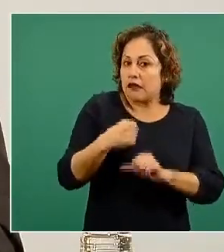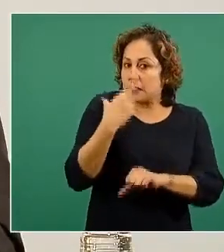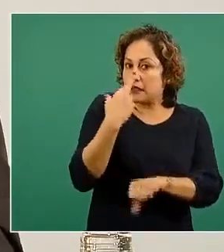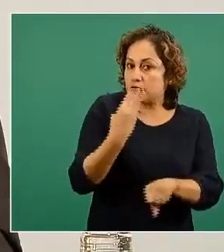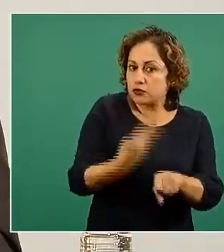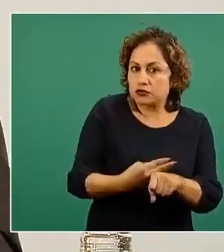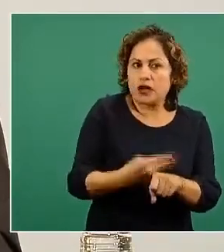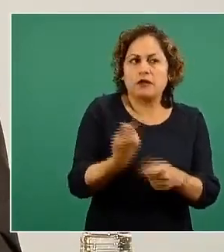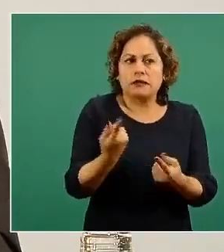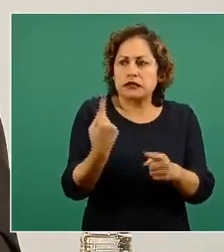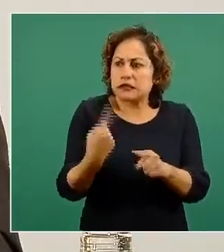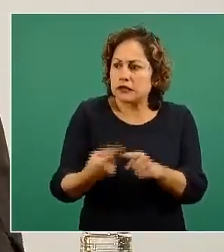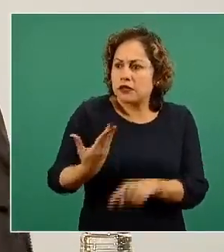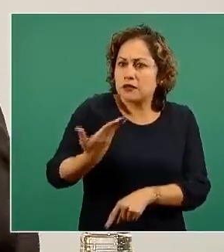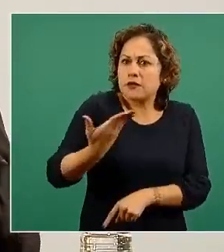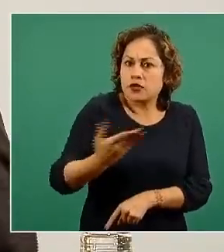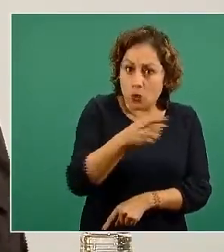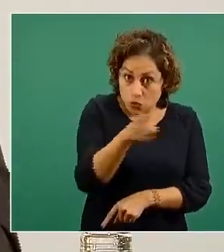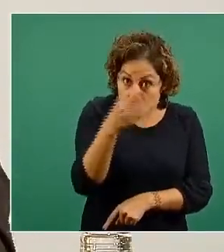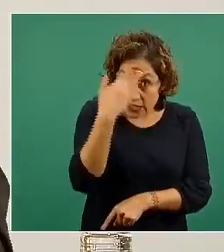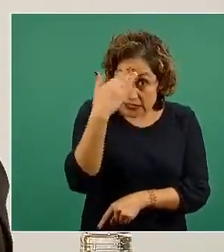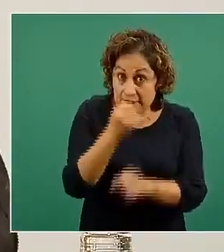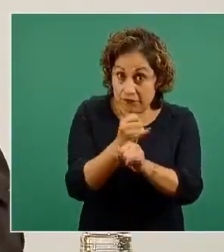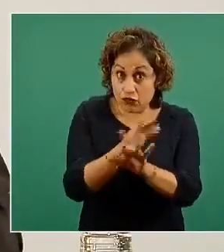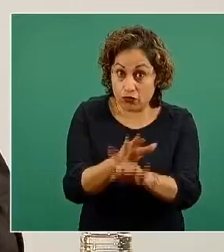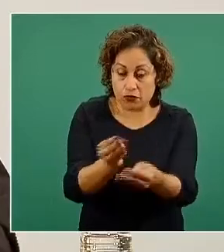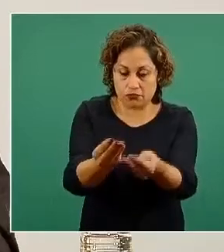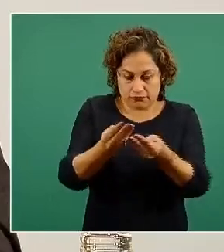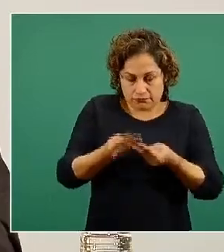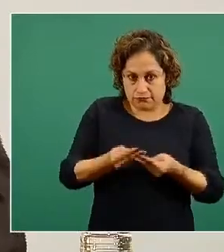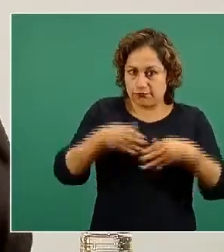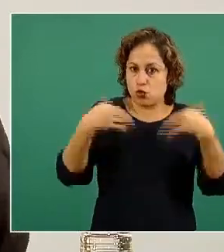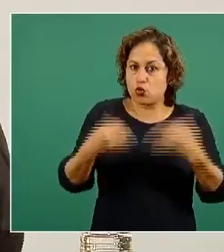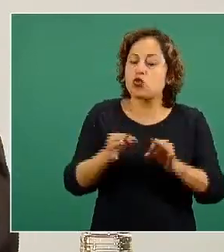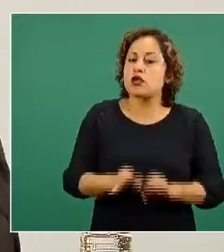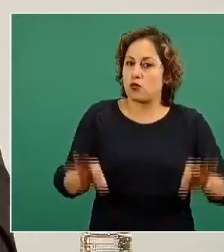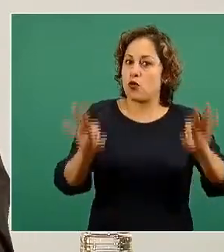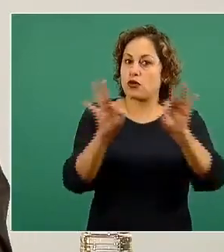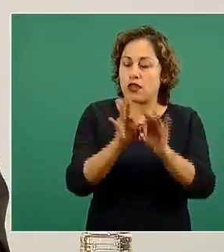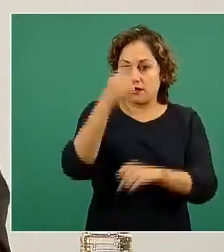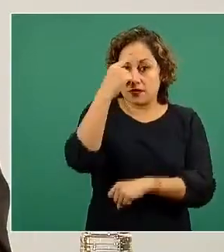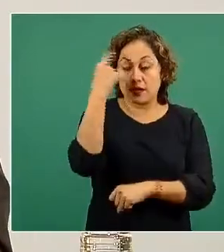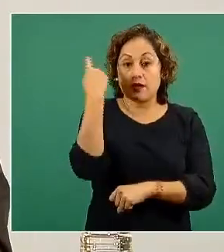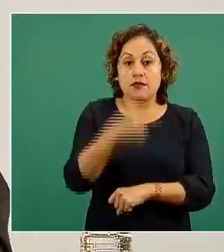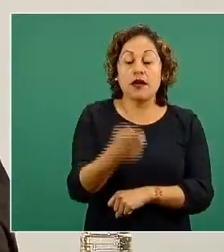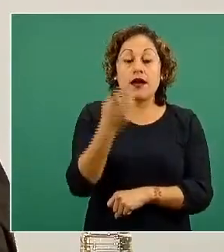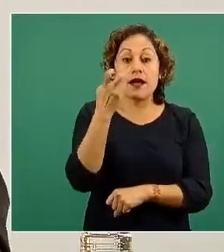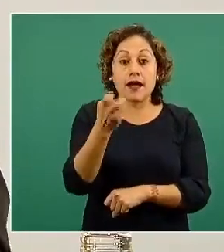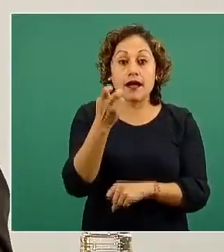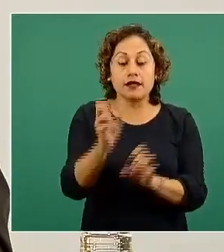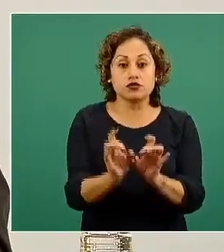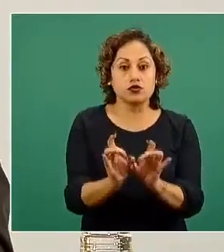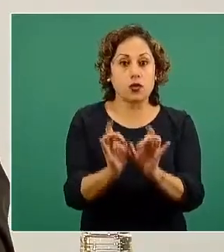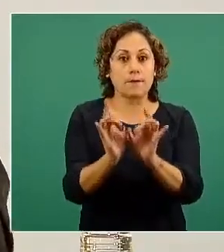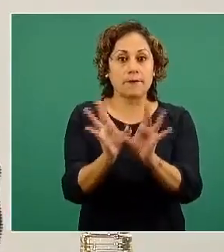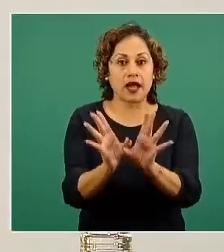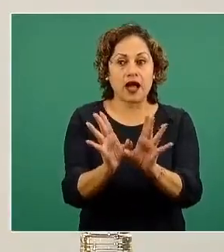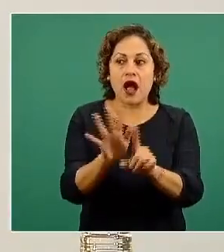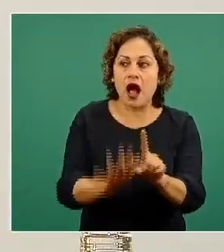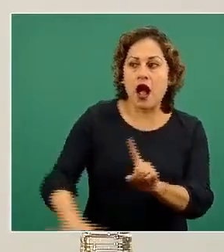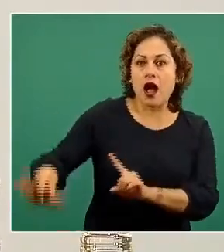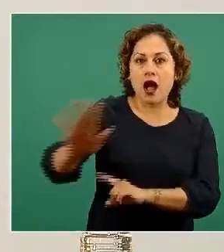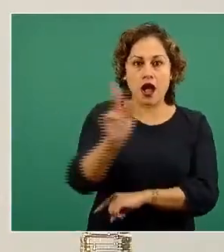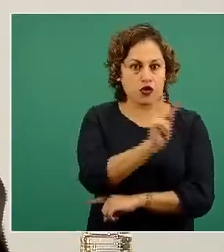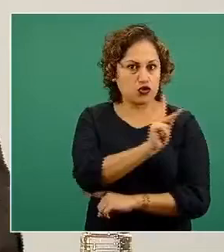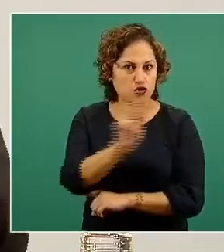muchísimo para que un caso que puede ocurrir no lo tomemos como la generalidad, que no